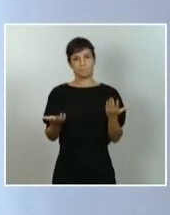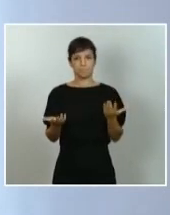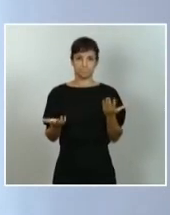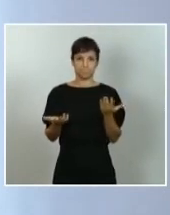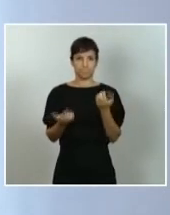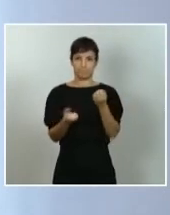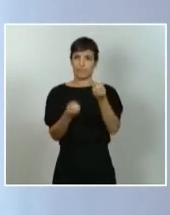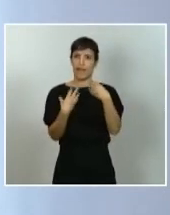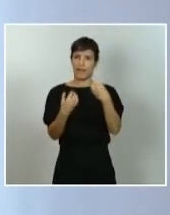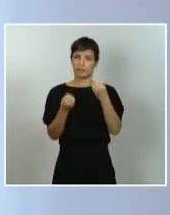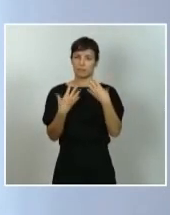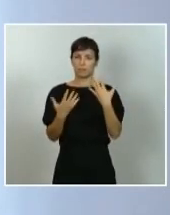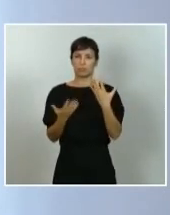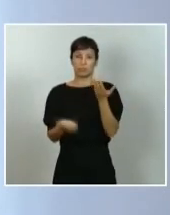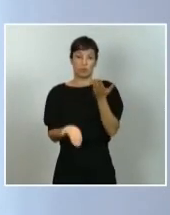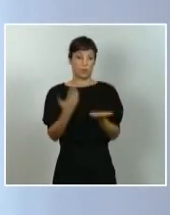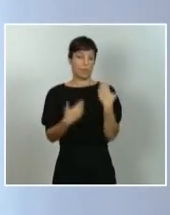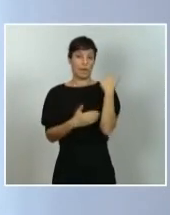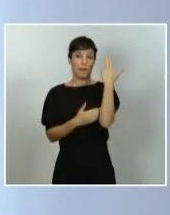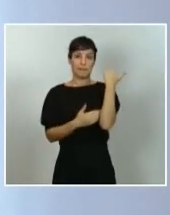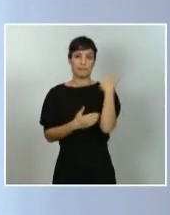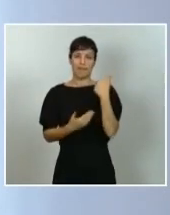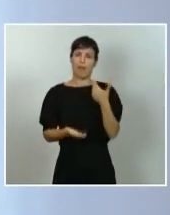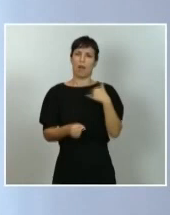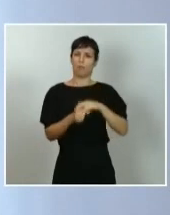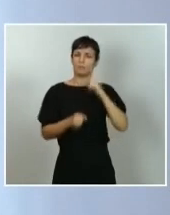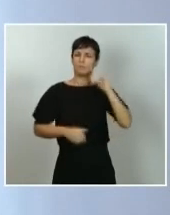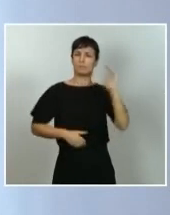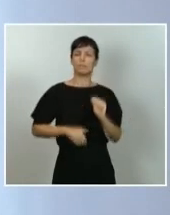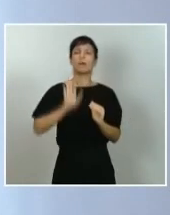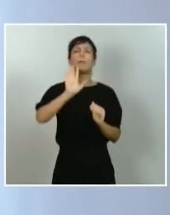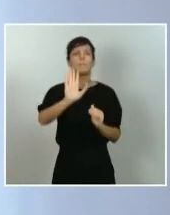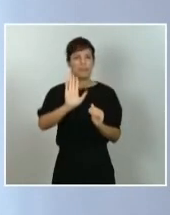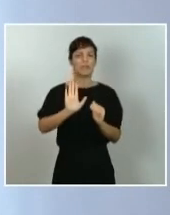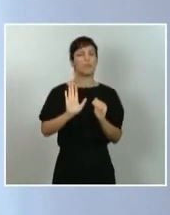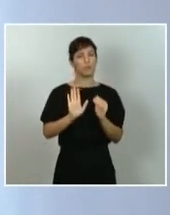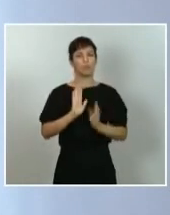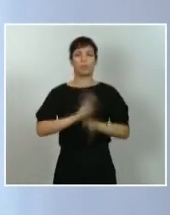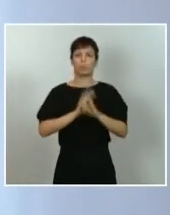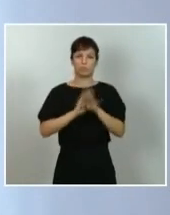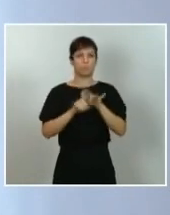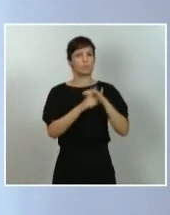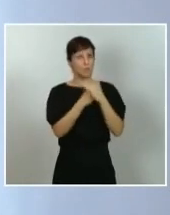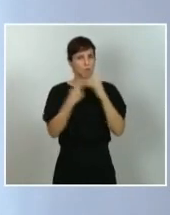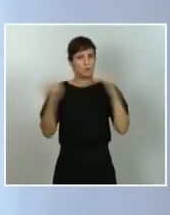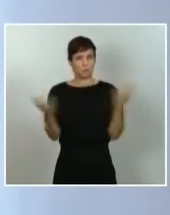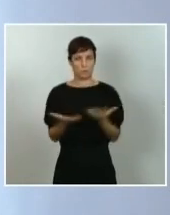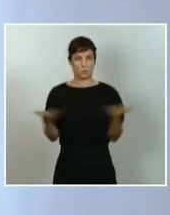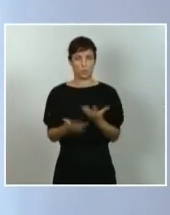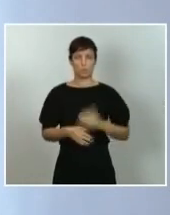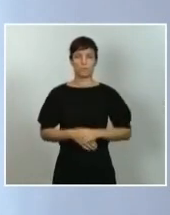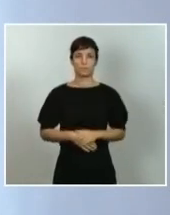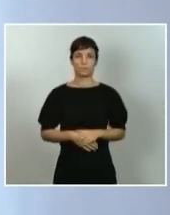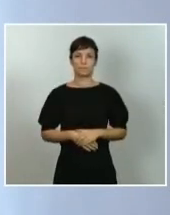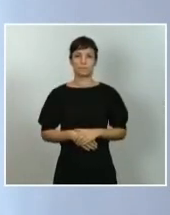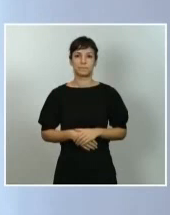4.000 personas, no hubo rastreadores, no sabían cómo hacerlo, no financiaron, lo querían gratis, lo querían que después nos... O sea,